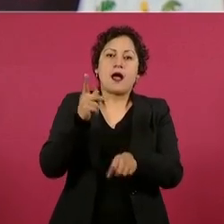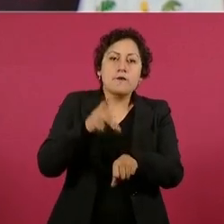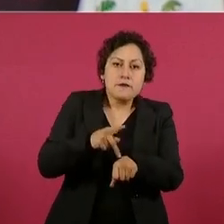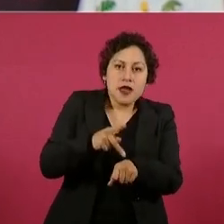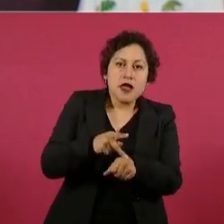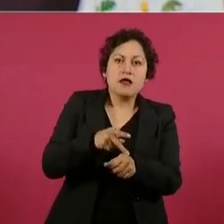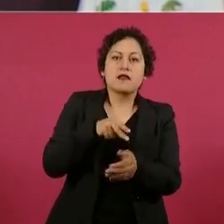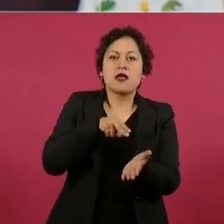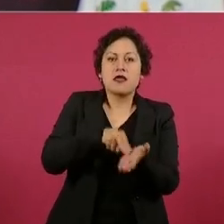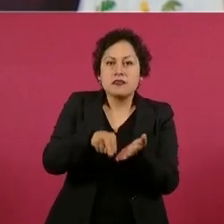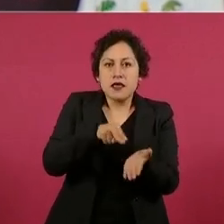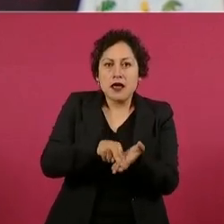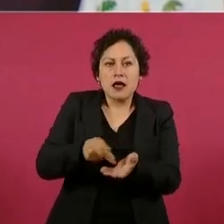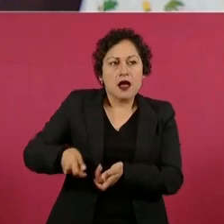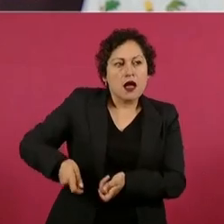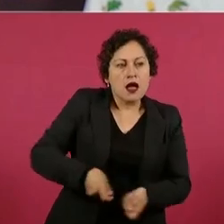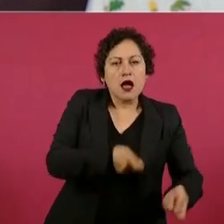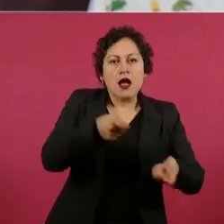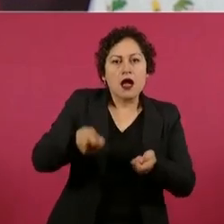que no contaminan,